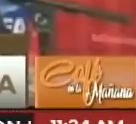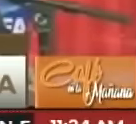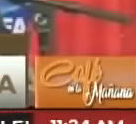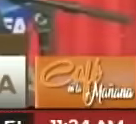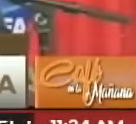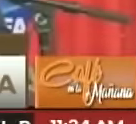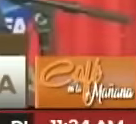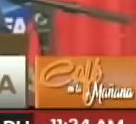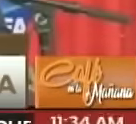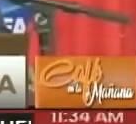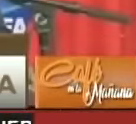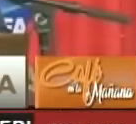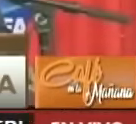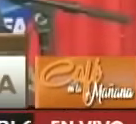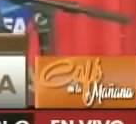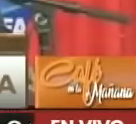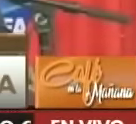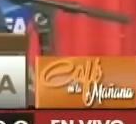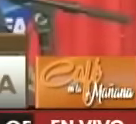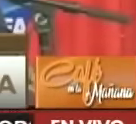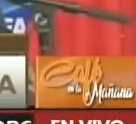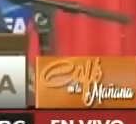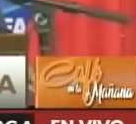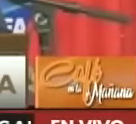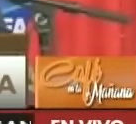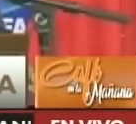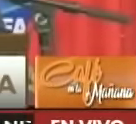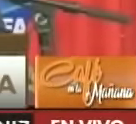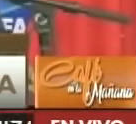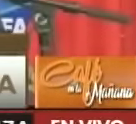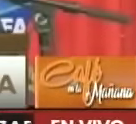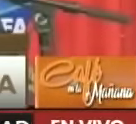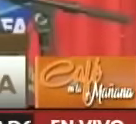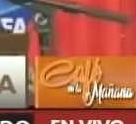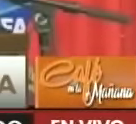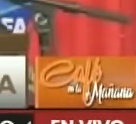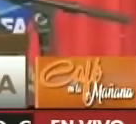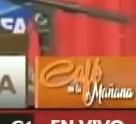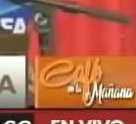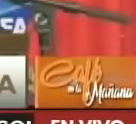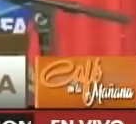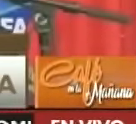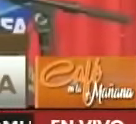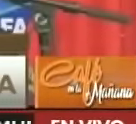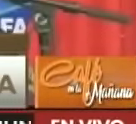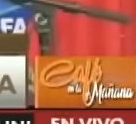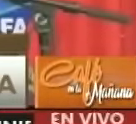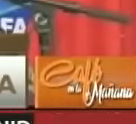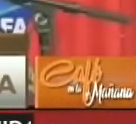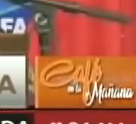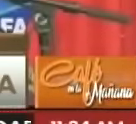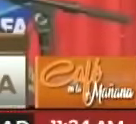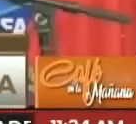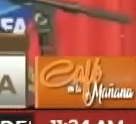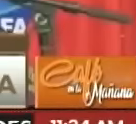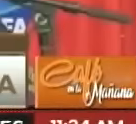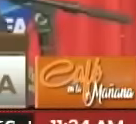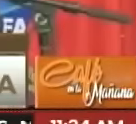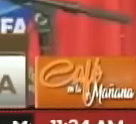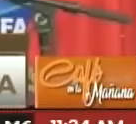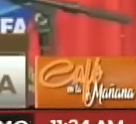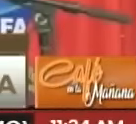opción es votar cinco veces sí por la soberanía nacional,